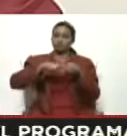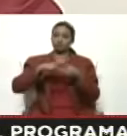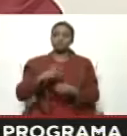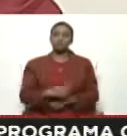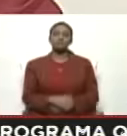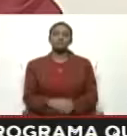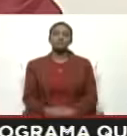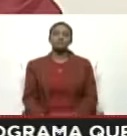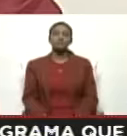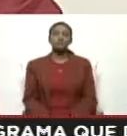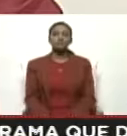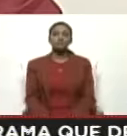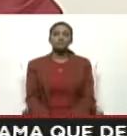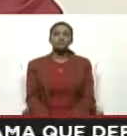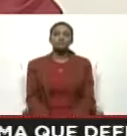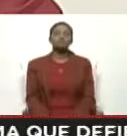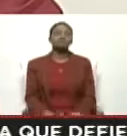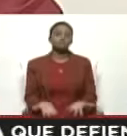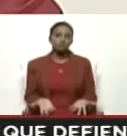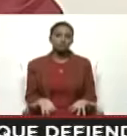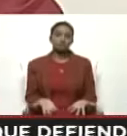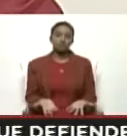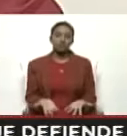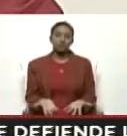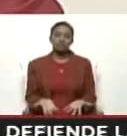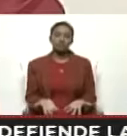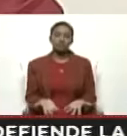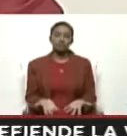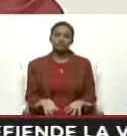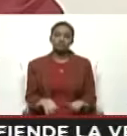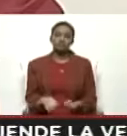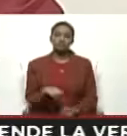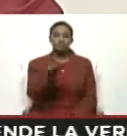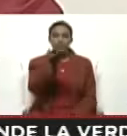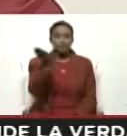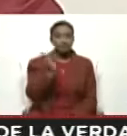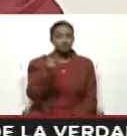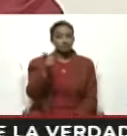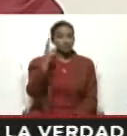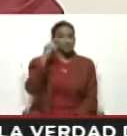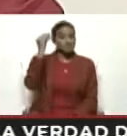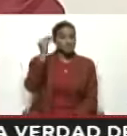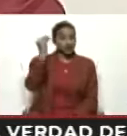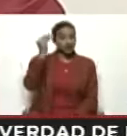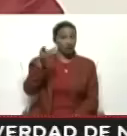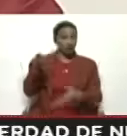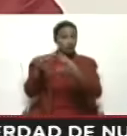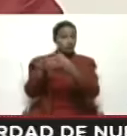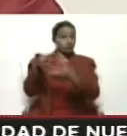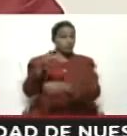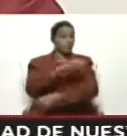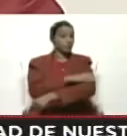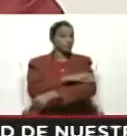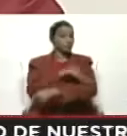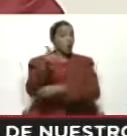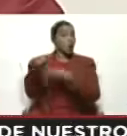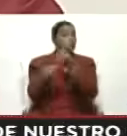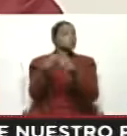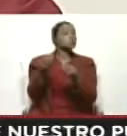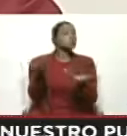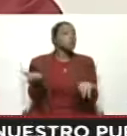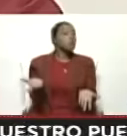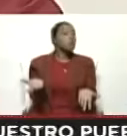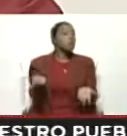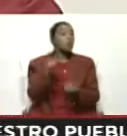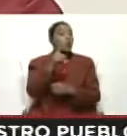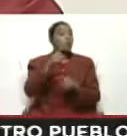Cuadros. Así que imagínense, señores de la oposición, cómo irá a ser este 1 por 10.